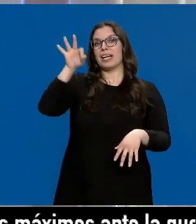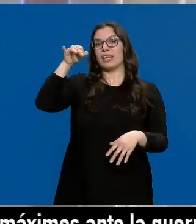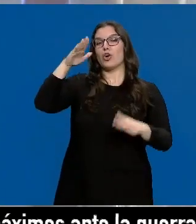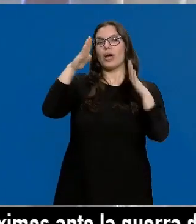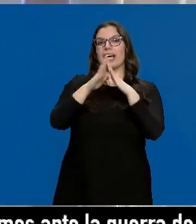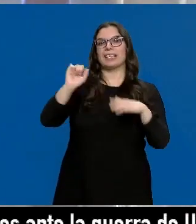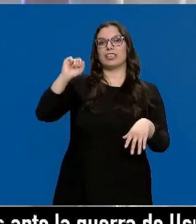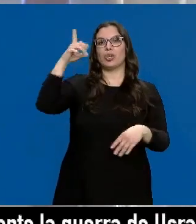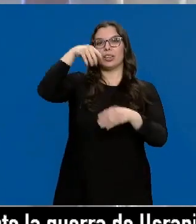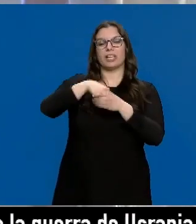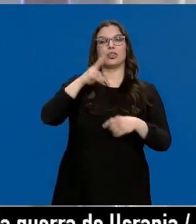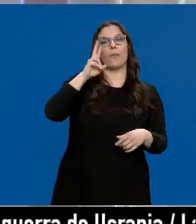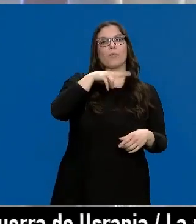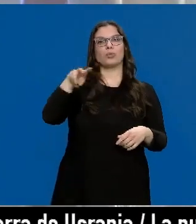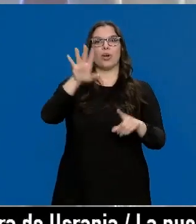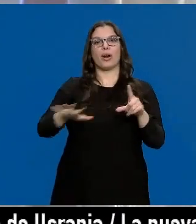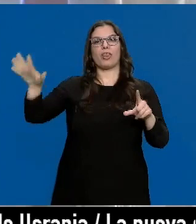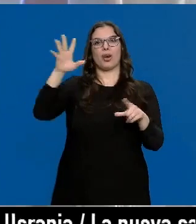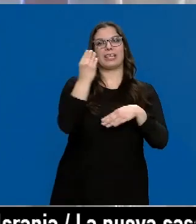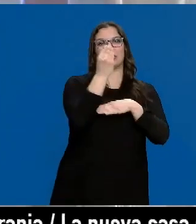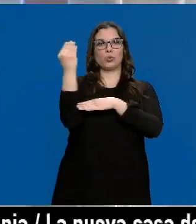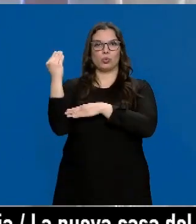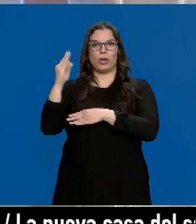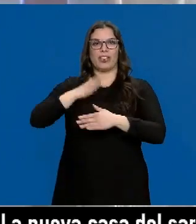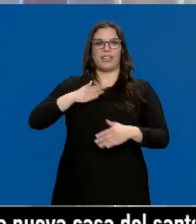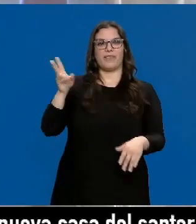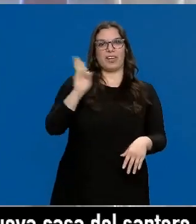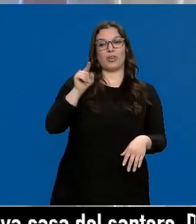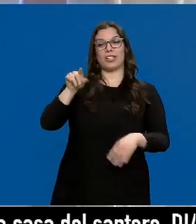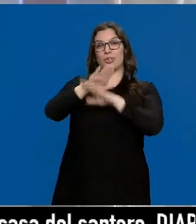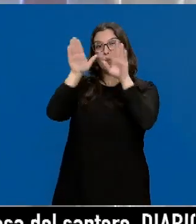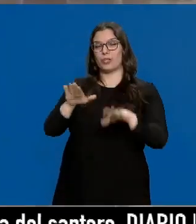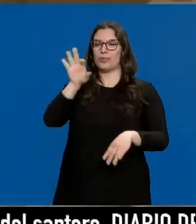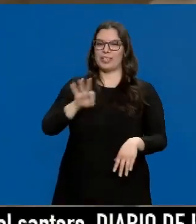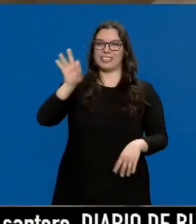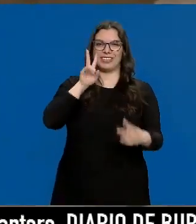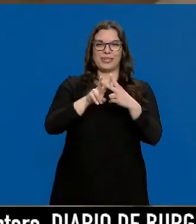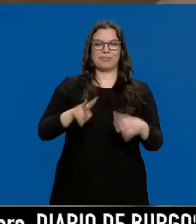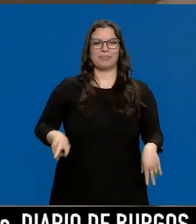del Museo Nacional de Escultura de Valladolid. Con ellos nos vamos. Hasta ahora.